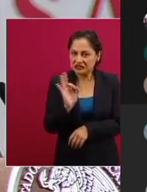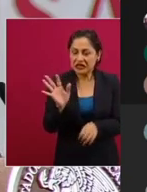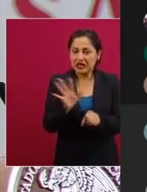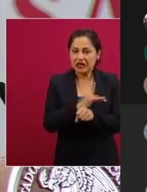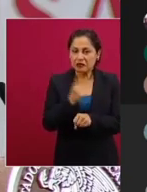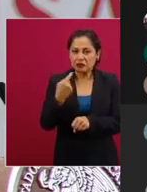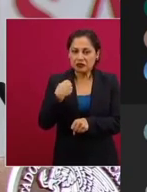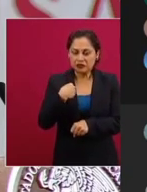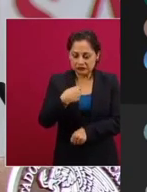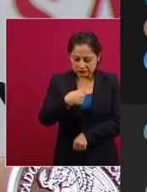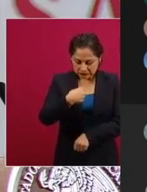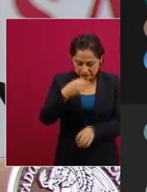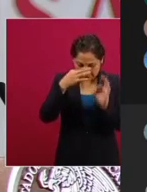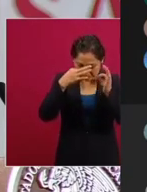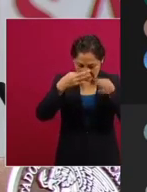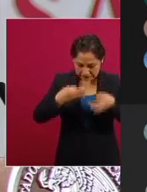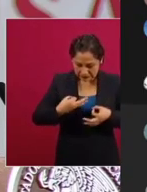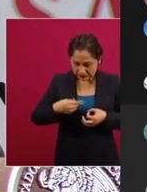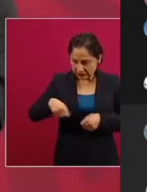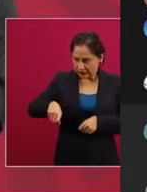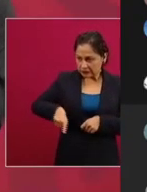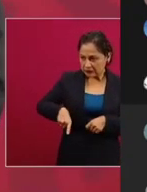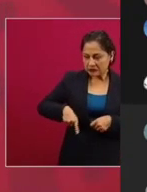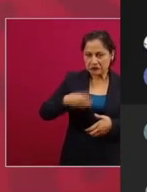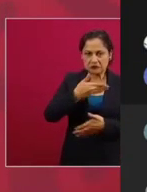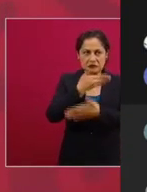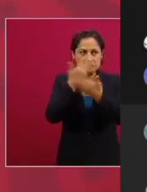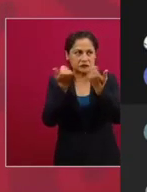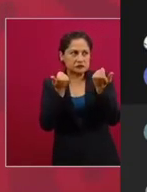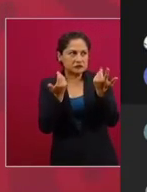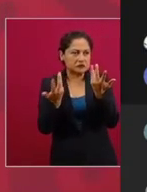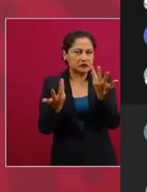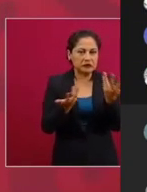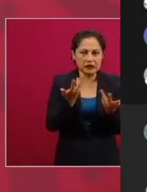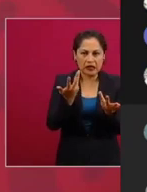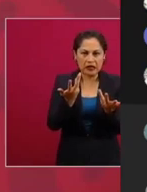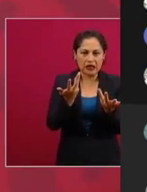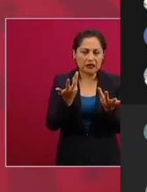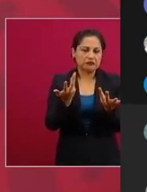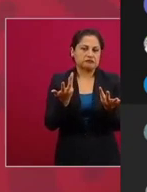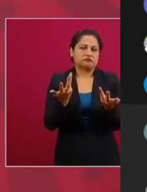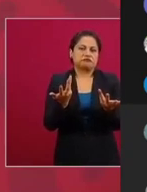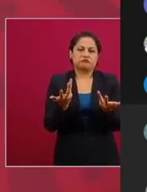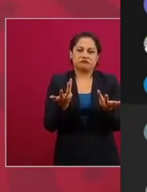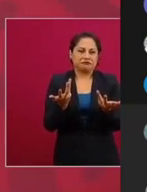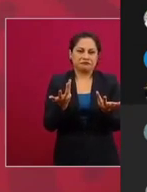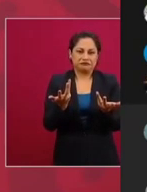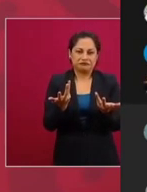van a decir que el virus tiene una nueva oleada por la culpa de los maestros. Puede ser, ¿eh? Puede ser.